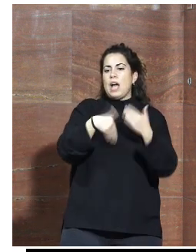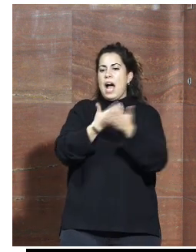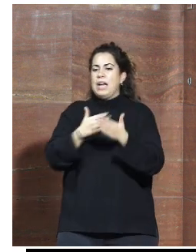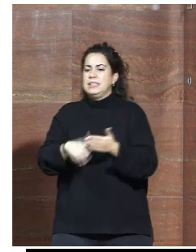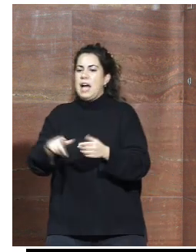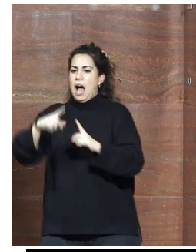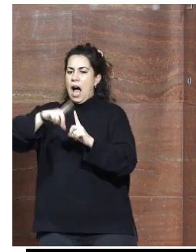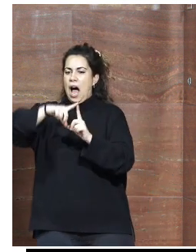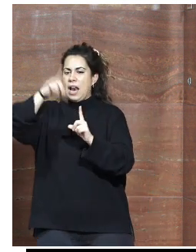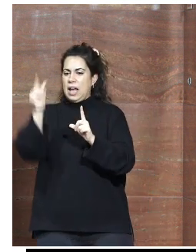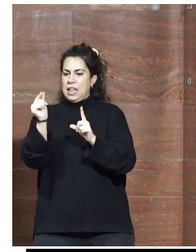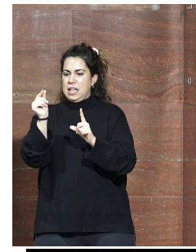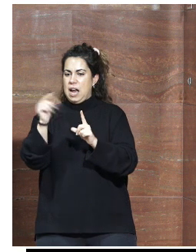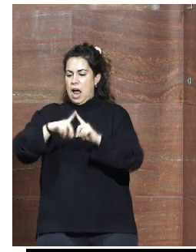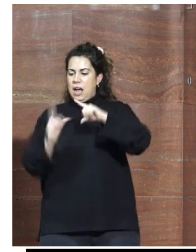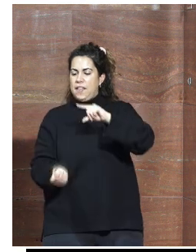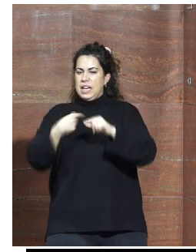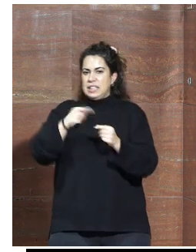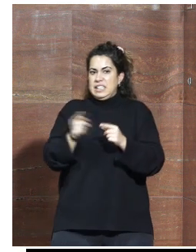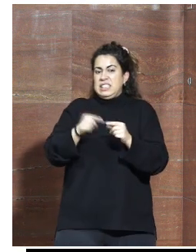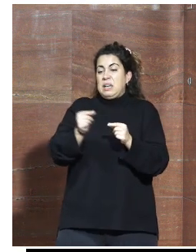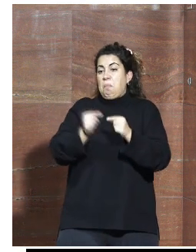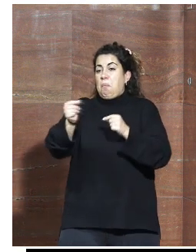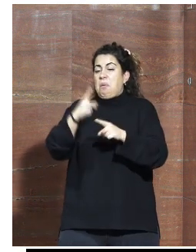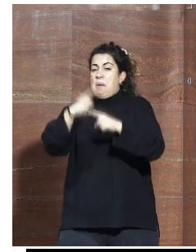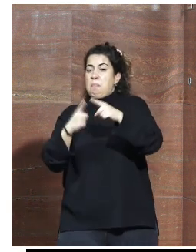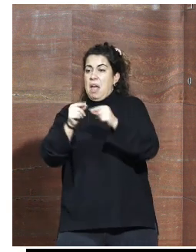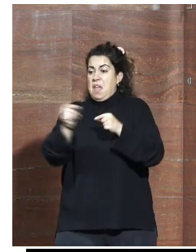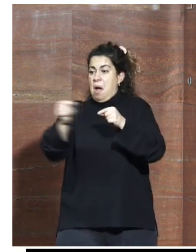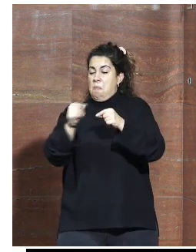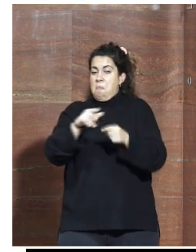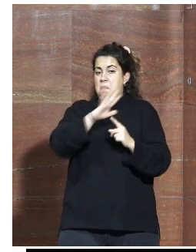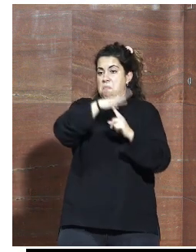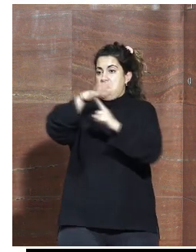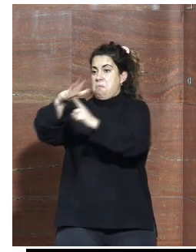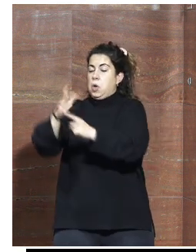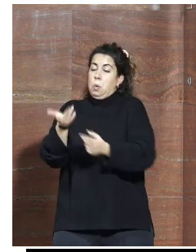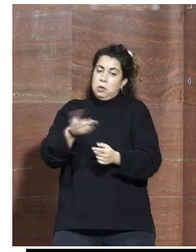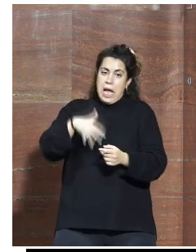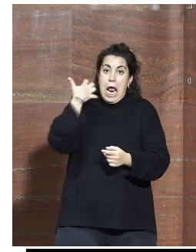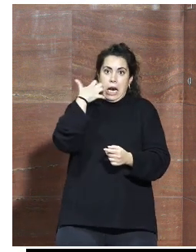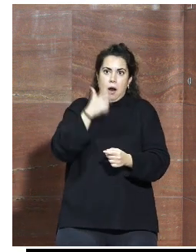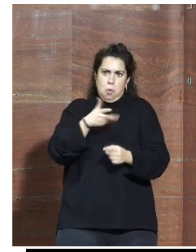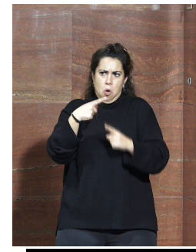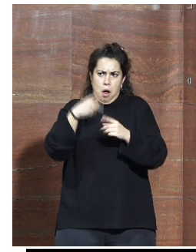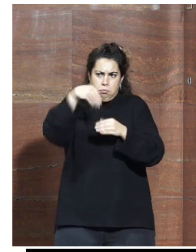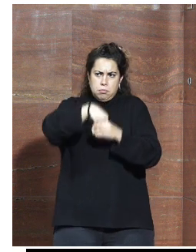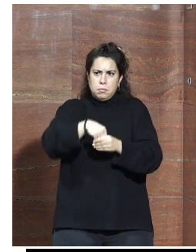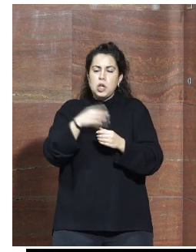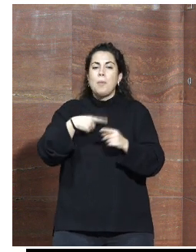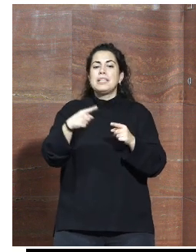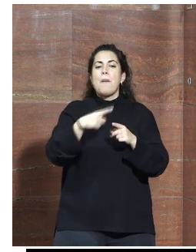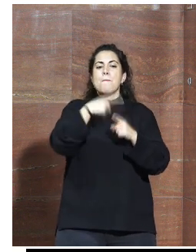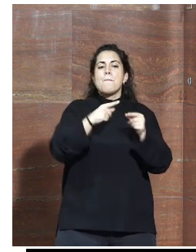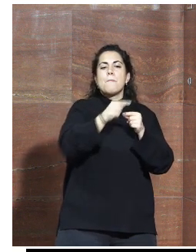media distancia, extraño, pero que tiene sus cosas, ¿no? ¿Qué más tenemos en larga y media distancia? Pues